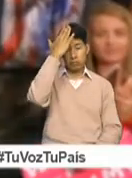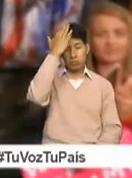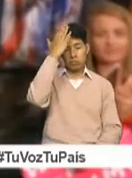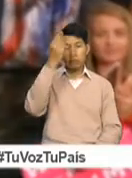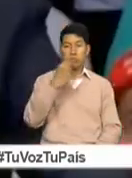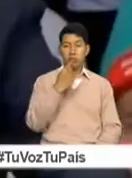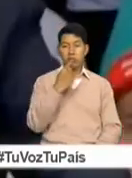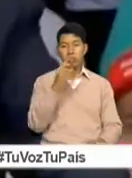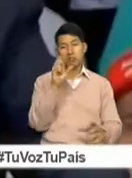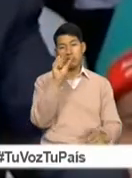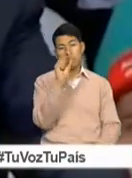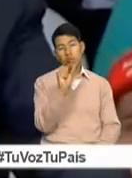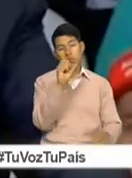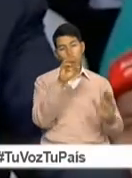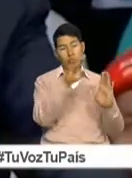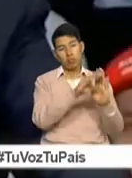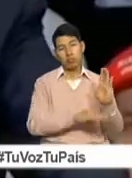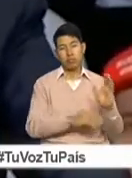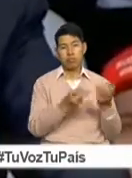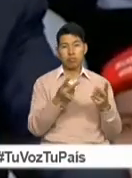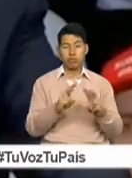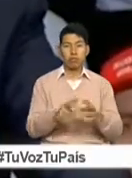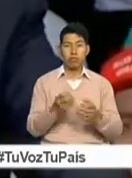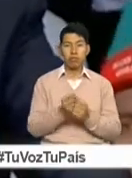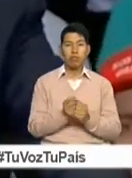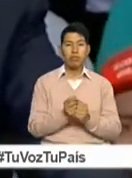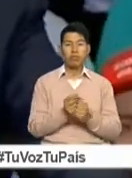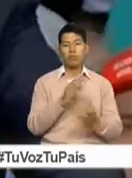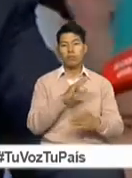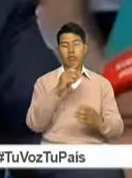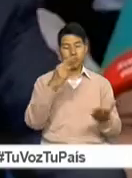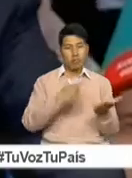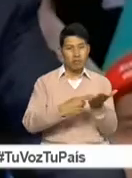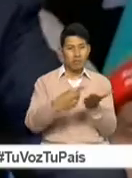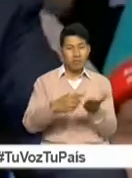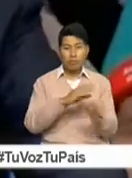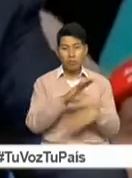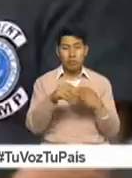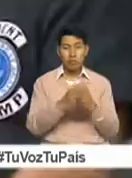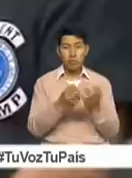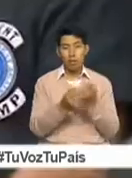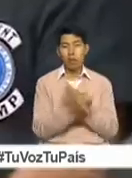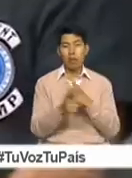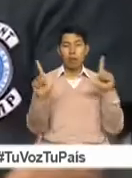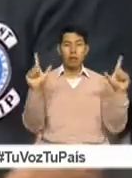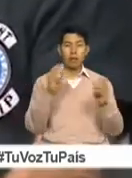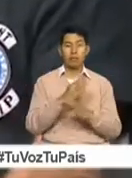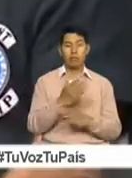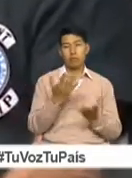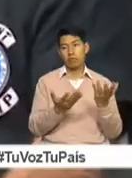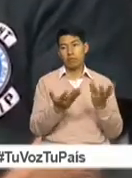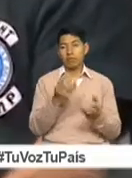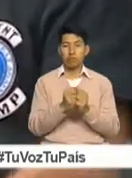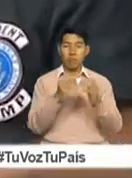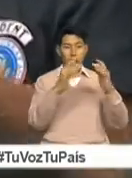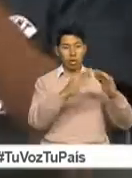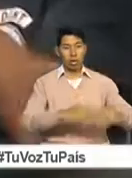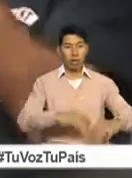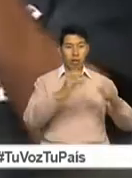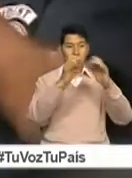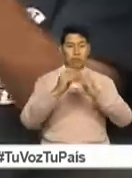senado aprobara el debate sobre la derogación decía que eeuu estaba más cerca de liberarse del desastre que es el obama que a